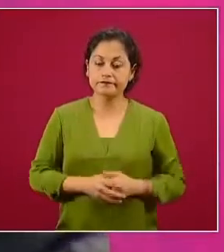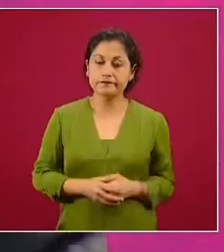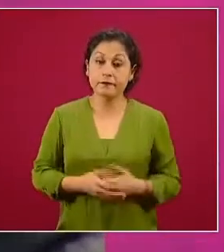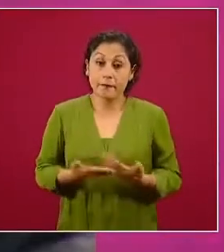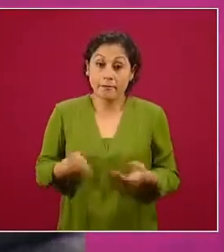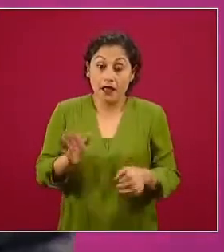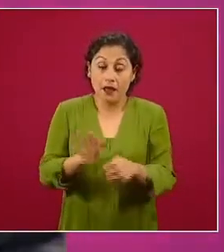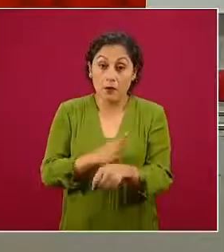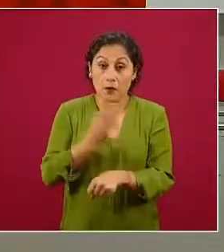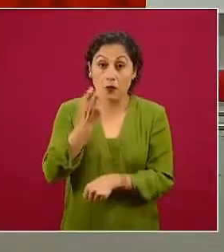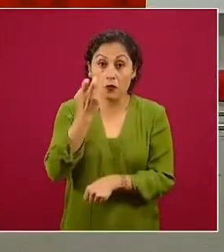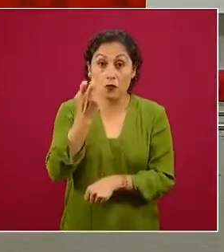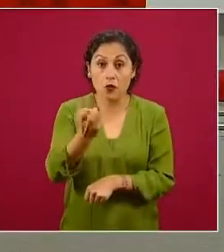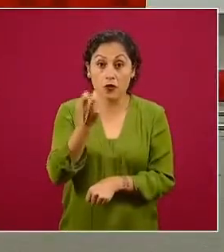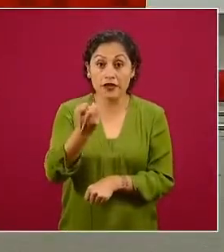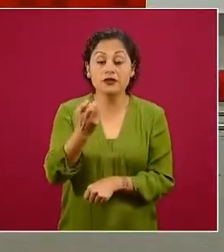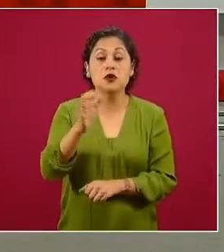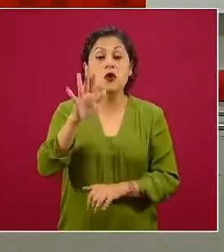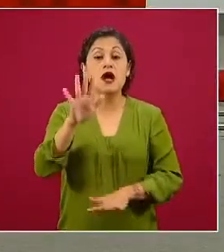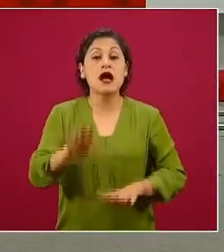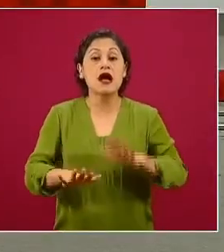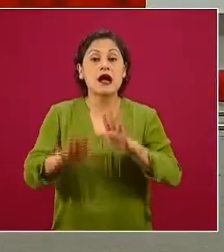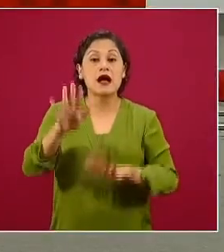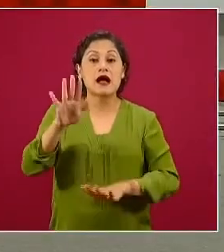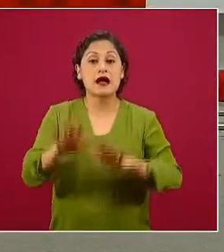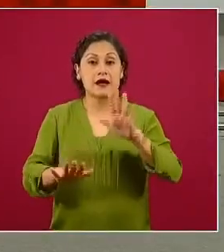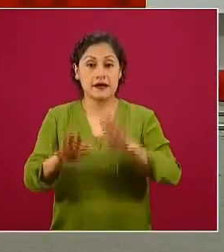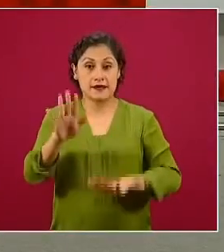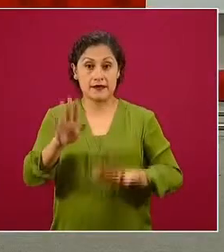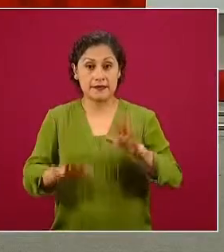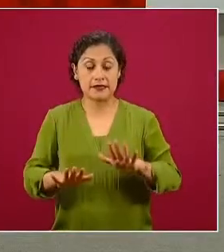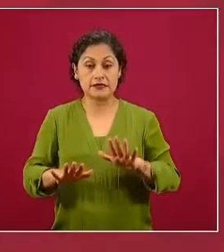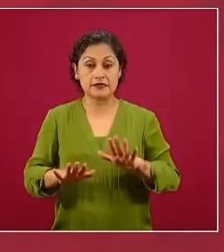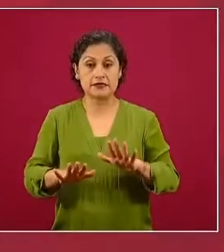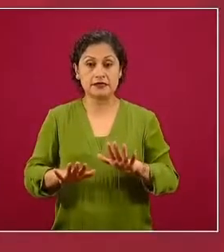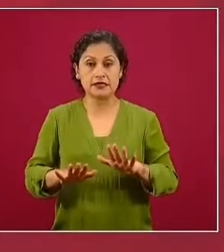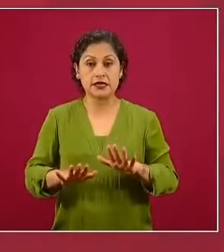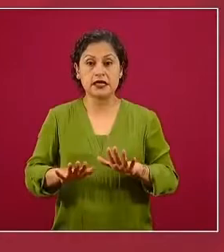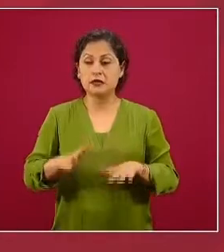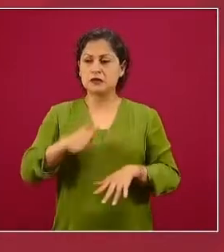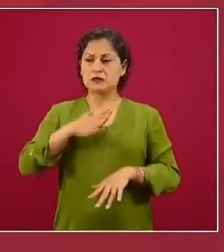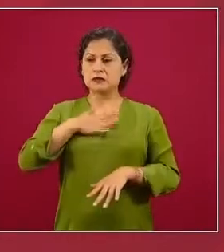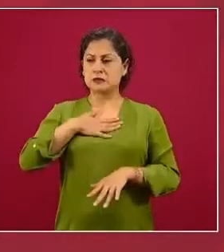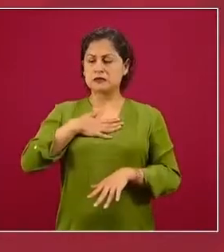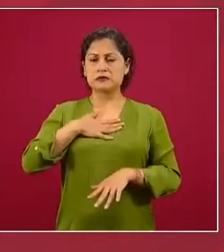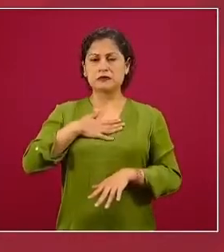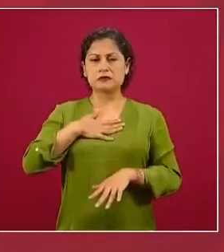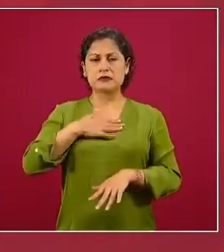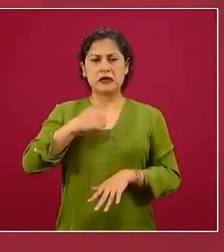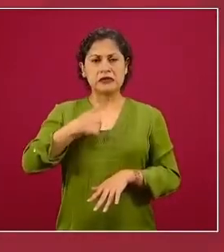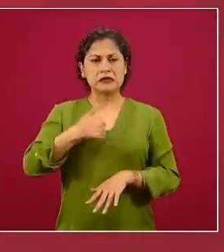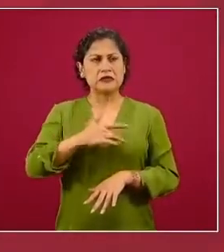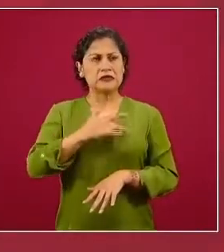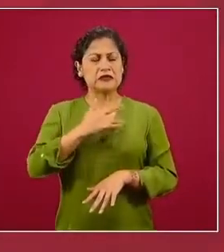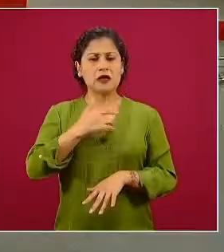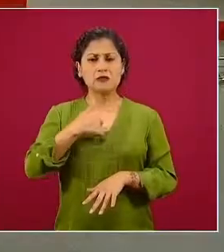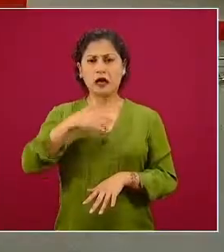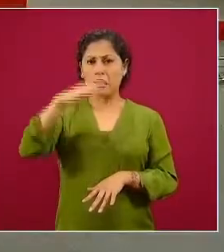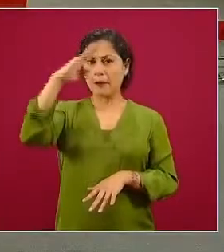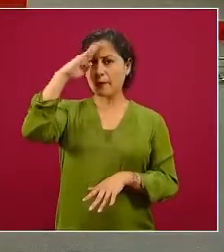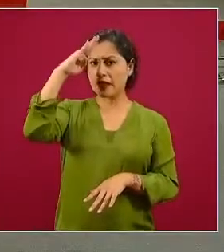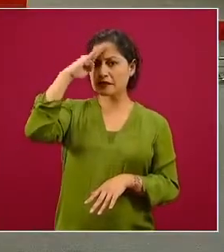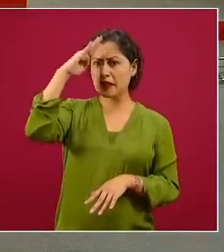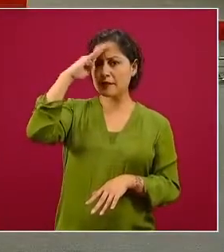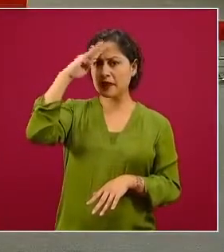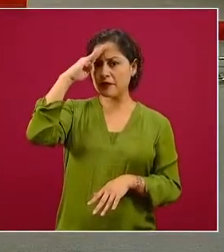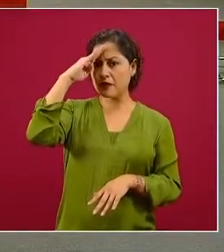que uno pierda la noción de la realidad de otras personas. Entonces, quien tiene capacidad de ahorro o quien sigue recibiendo